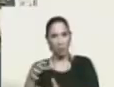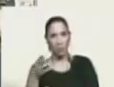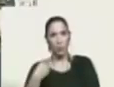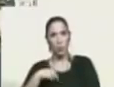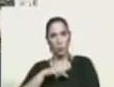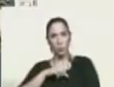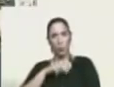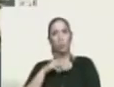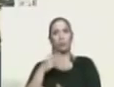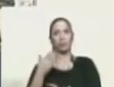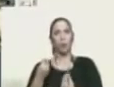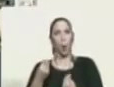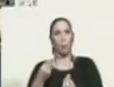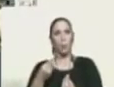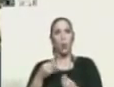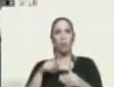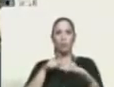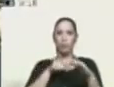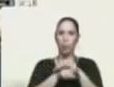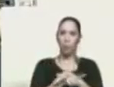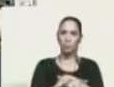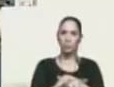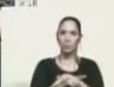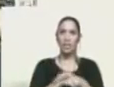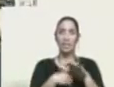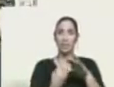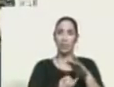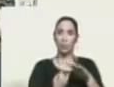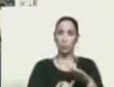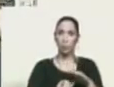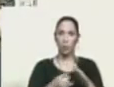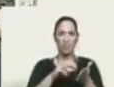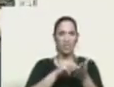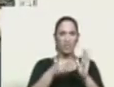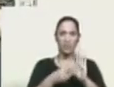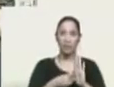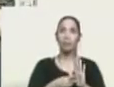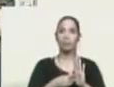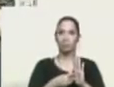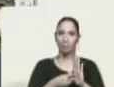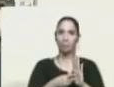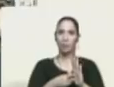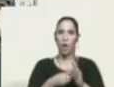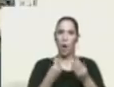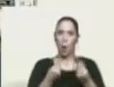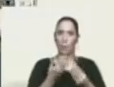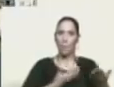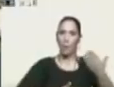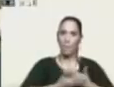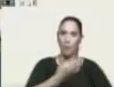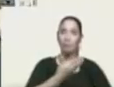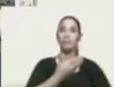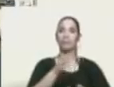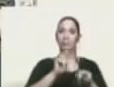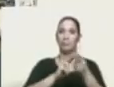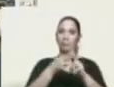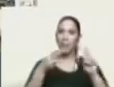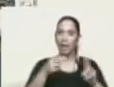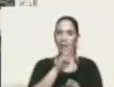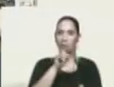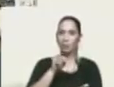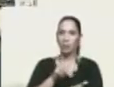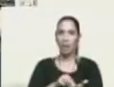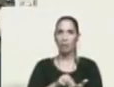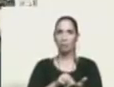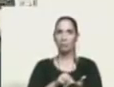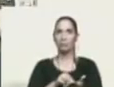esta institución significó no solo contribuir con un grano de arena para la paz nacional, sino para recobrar